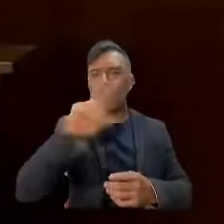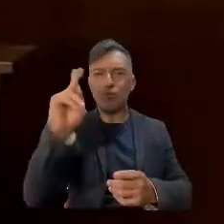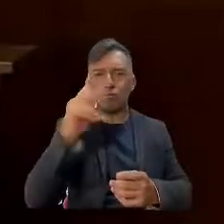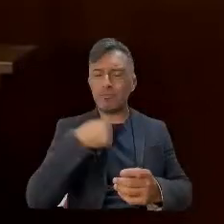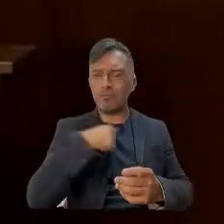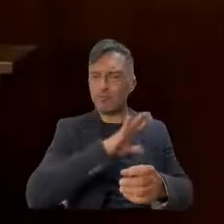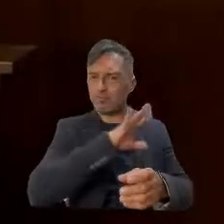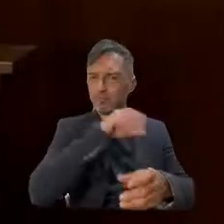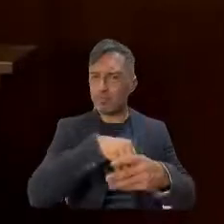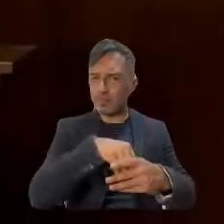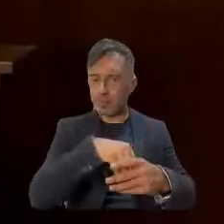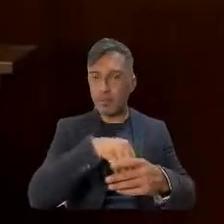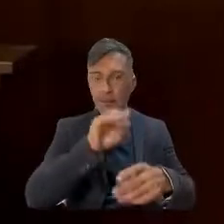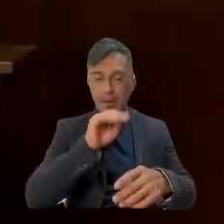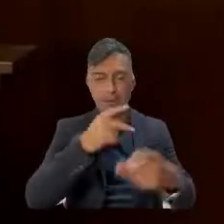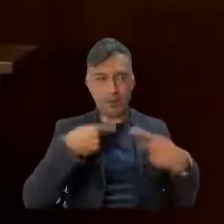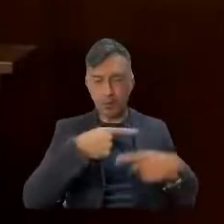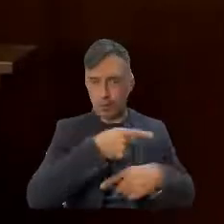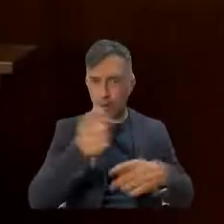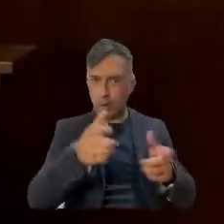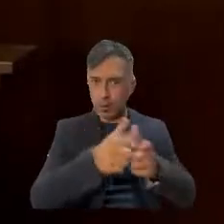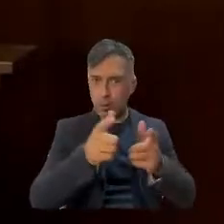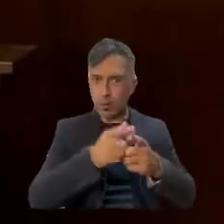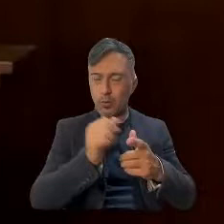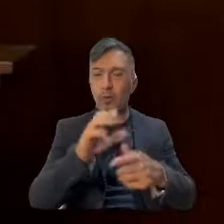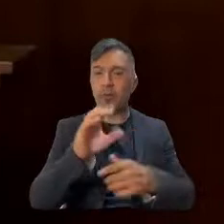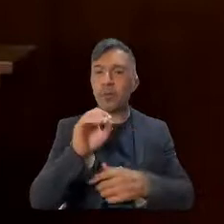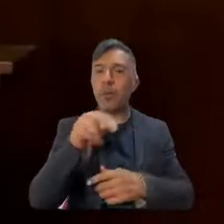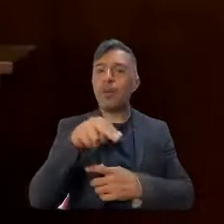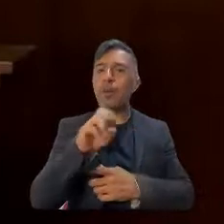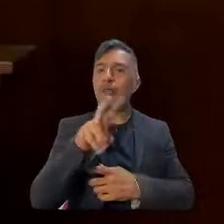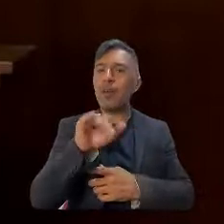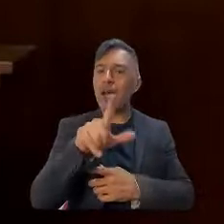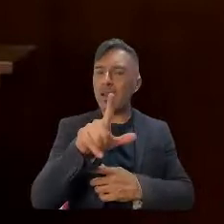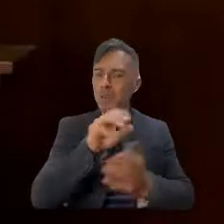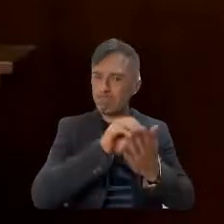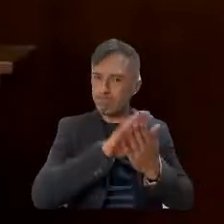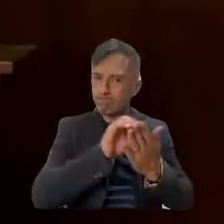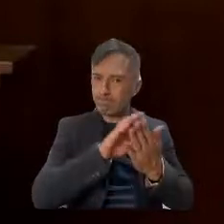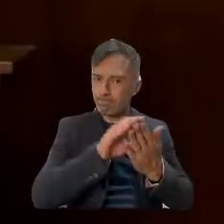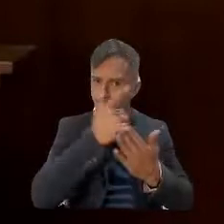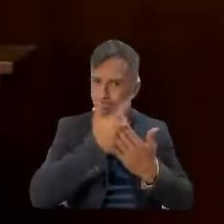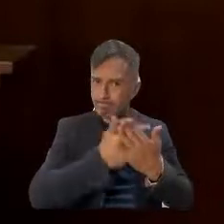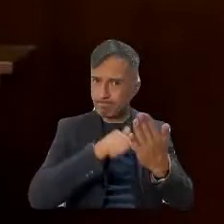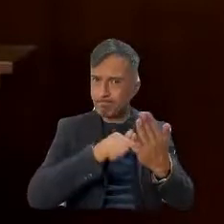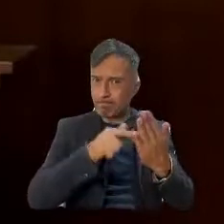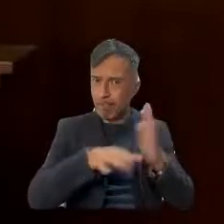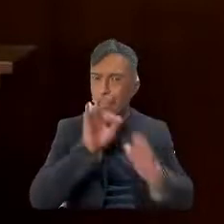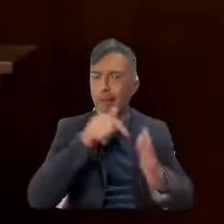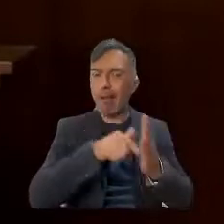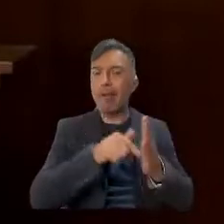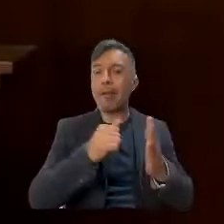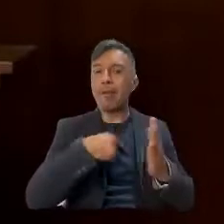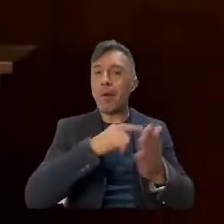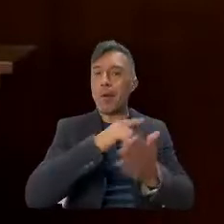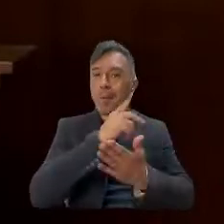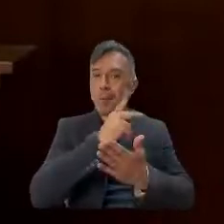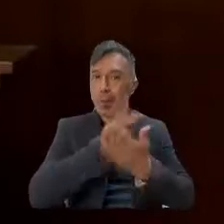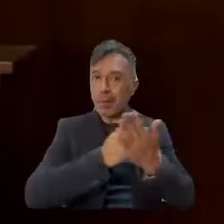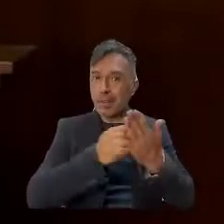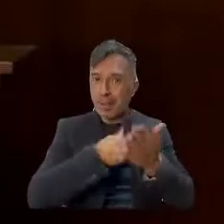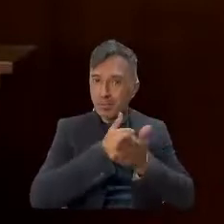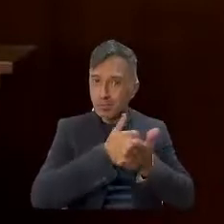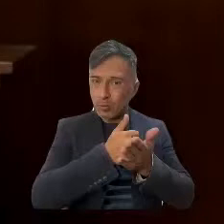este grupo poblacional. Ahí están los datos del Coneval que demuestran que nuestra política social es un acierto para los adultos